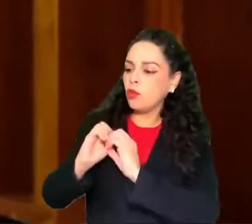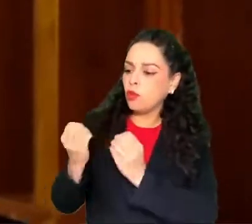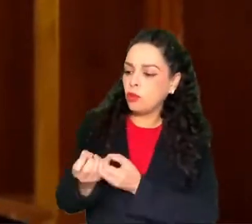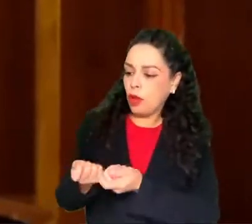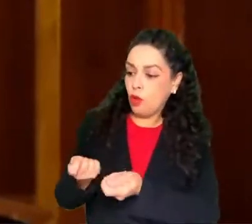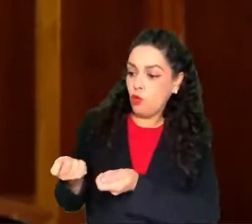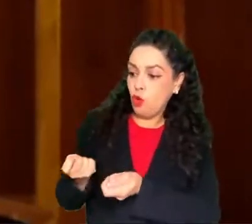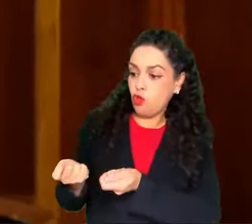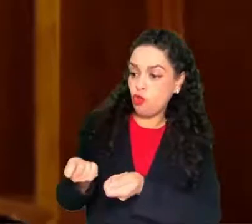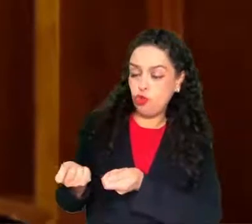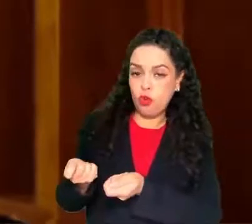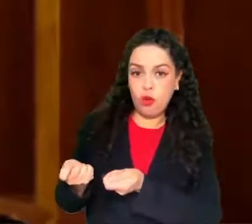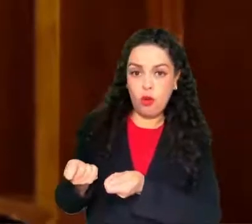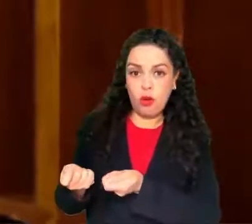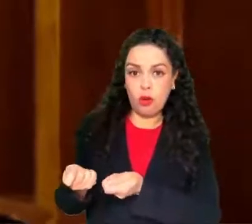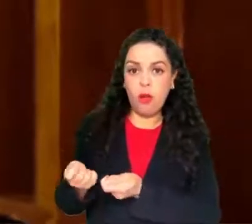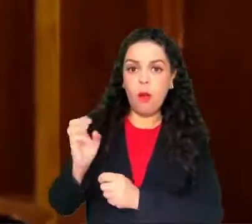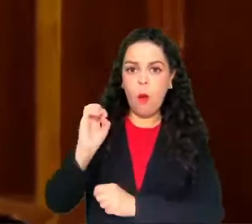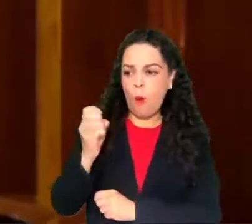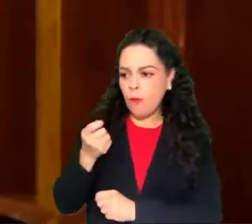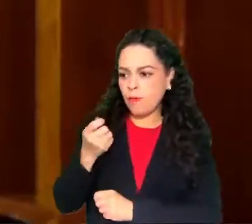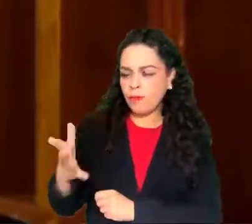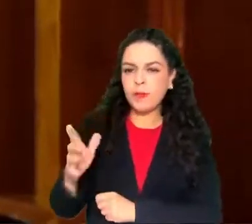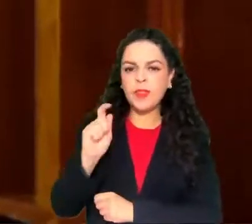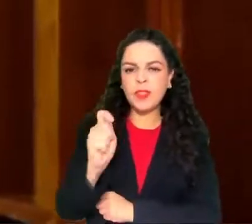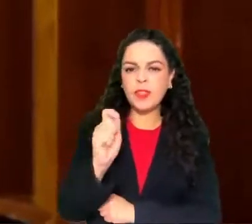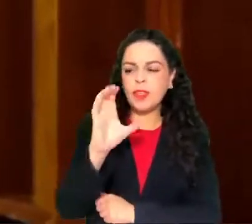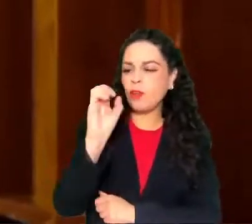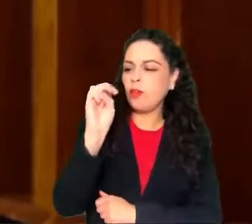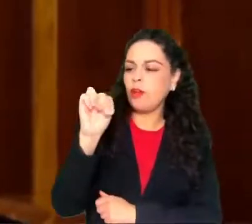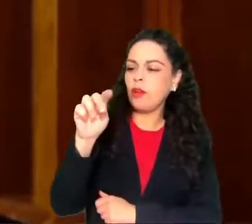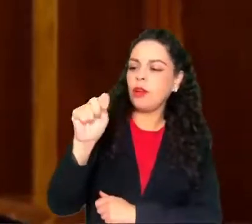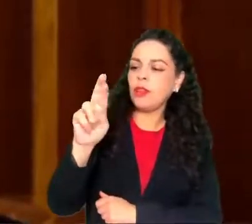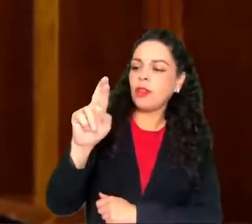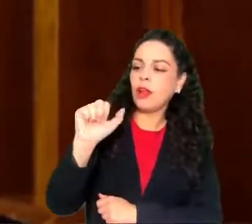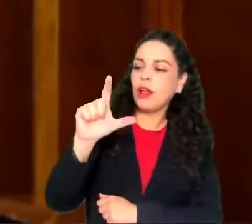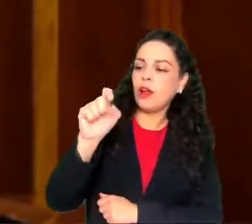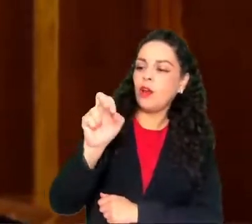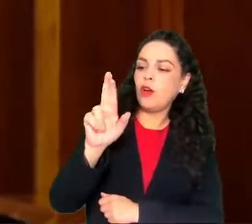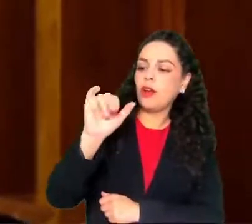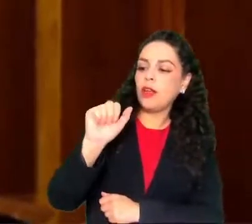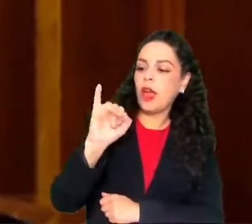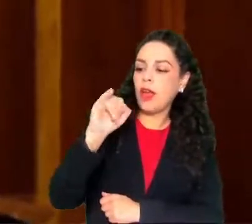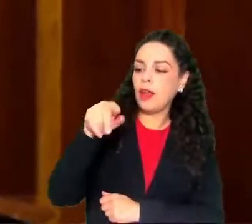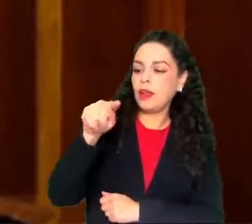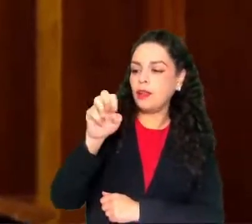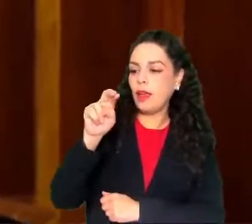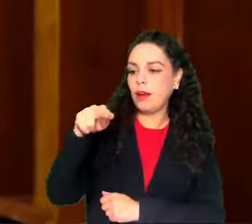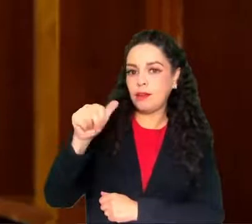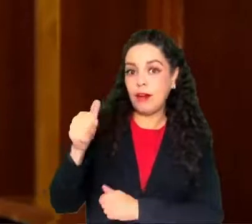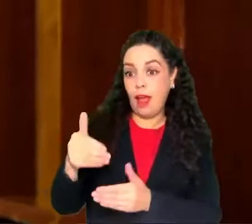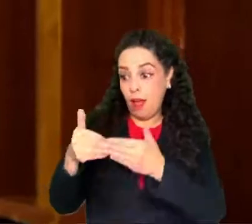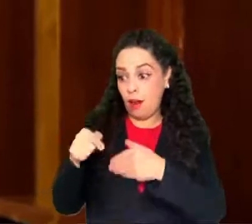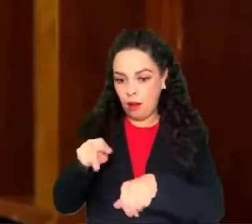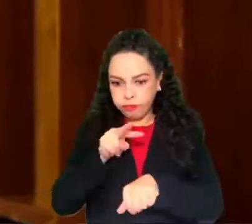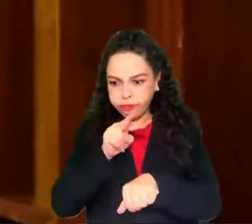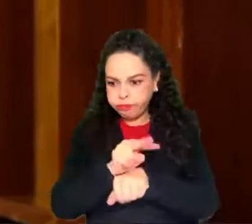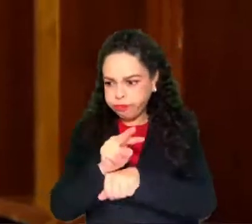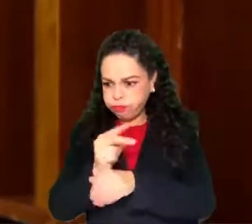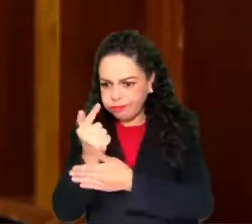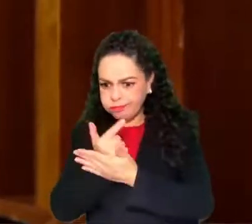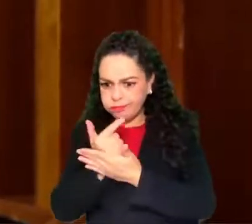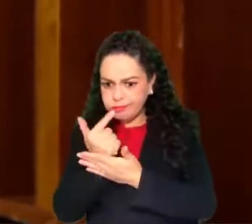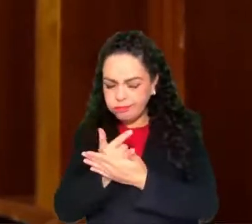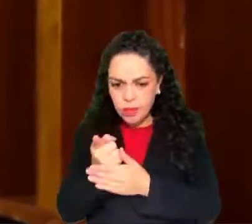contralorías internas los mencionados son las unidades administrativas encargadas de prevenir detectar y abatir posibles